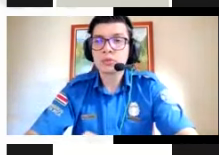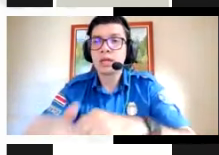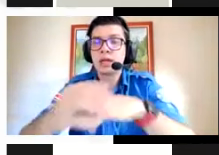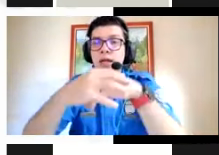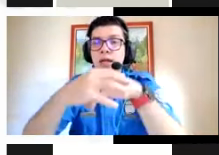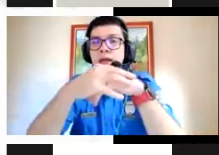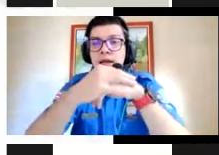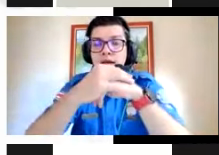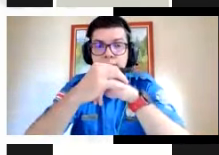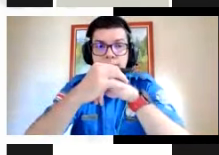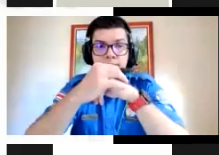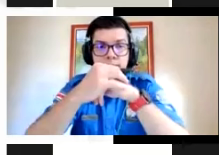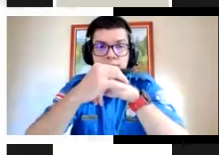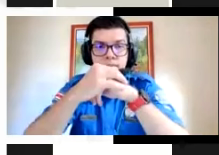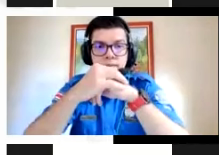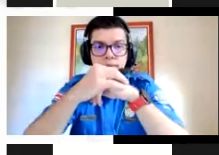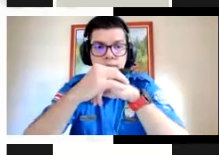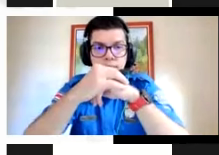digamos,